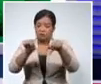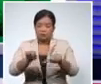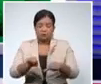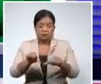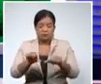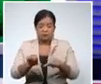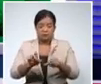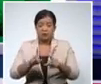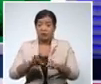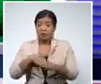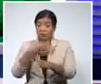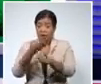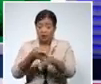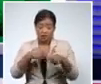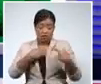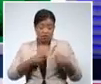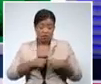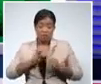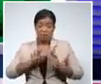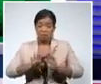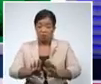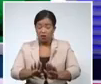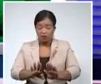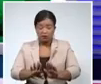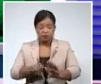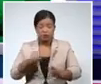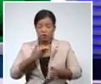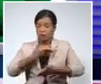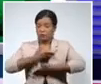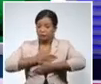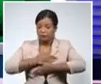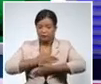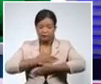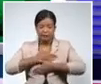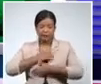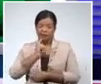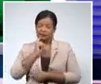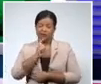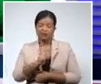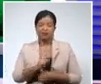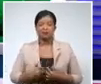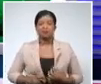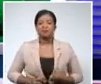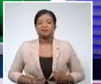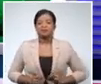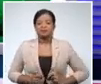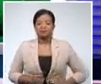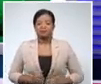una parada cardíaca que no fue posible recuperarlo a pesar de las maniobras aplicadas.